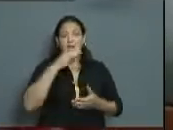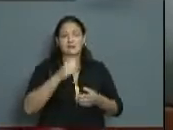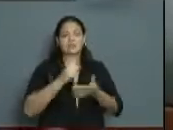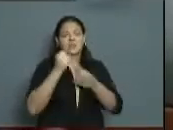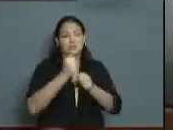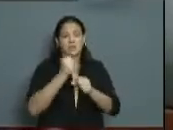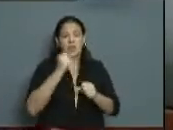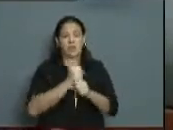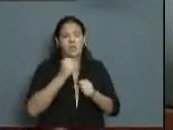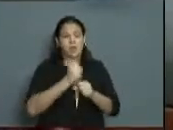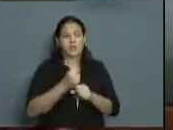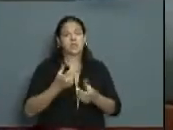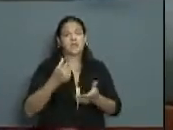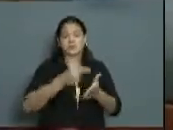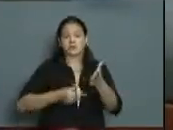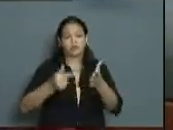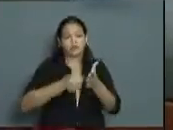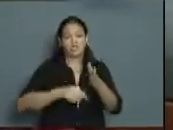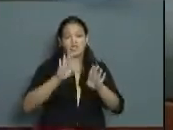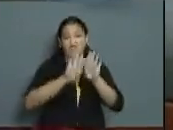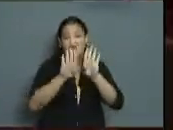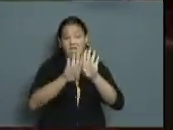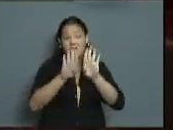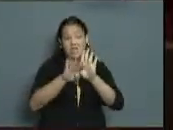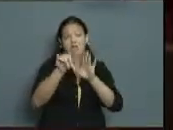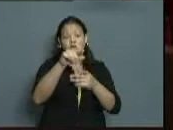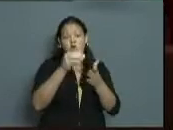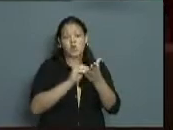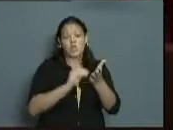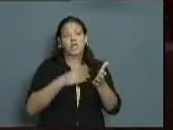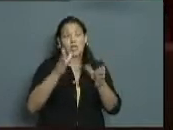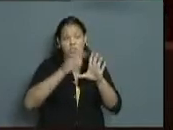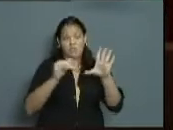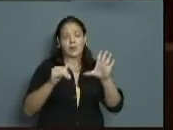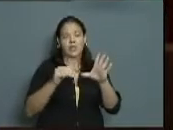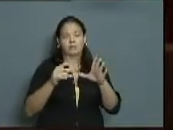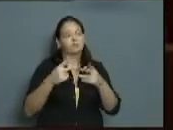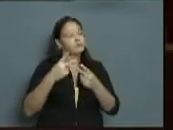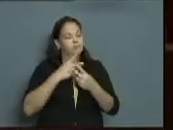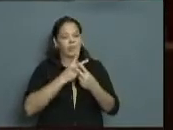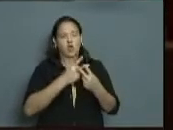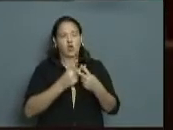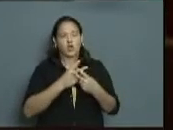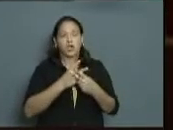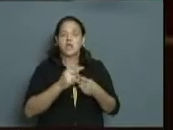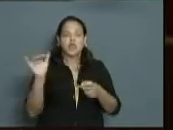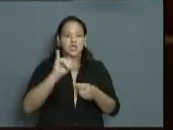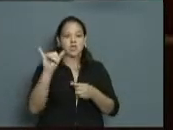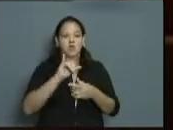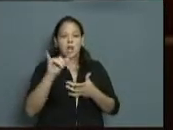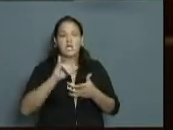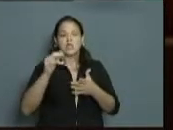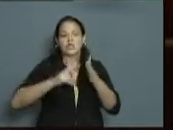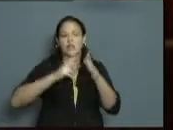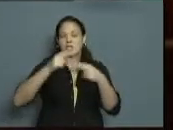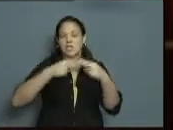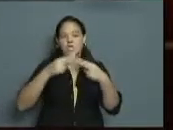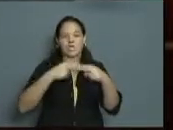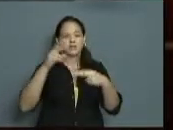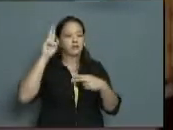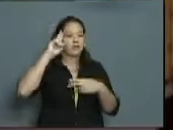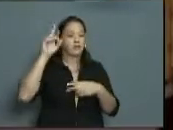de la cadena de tiendas Caribe en Jibara. Valor inculcado por Fidel y que hoy aflora ante el incremento de